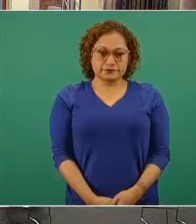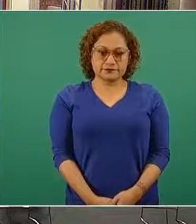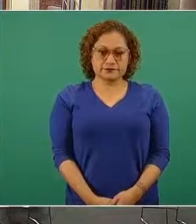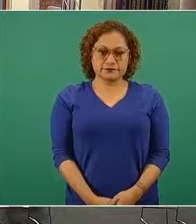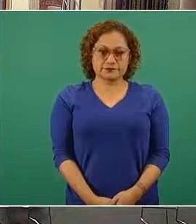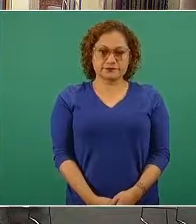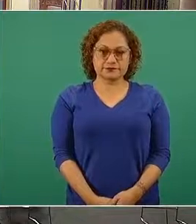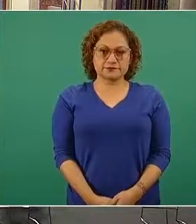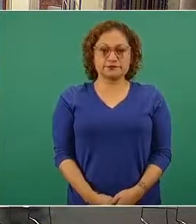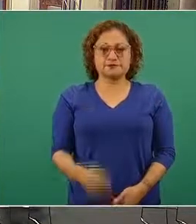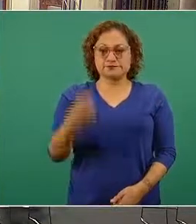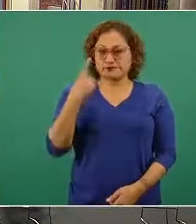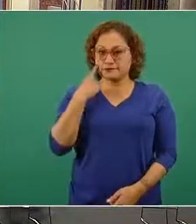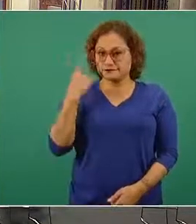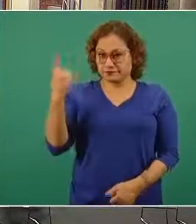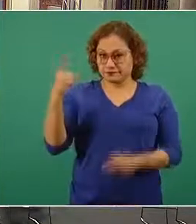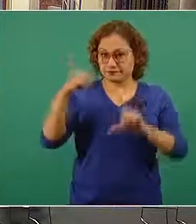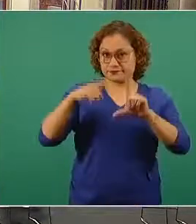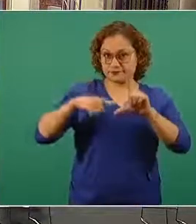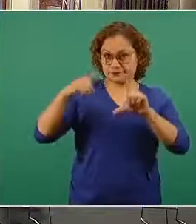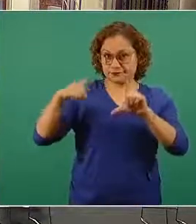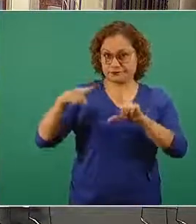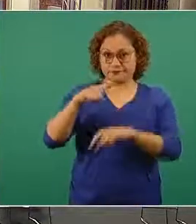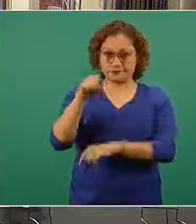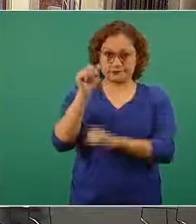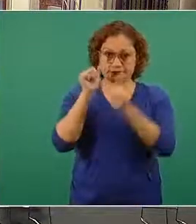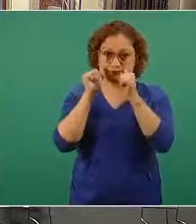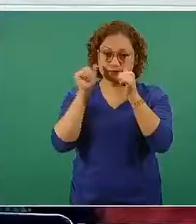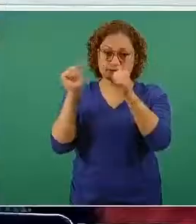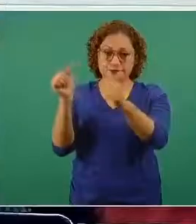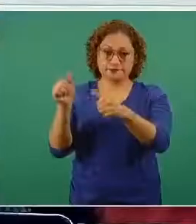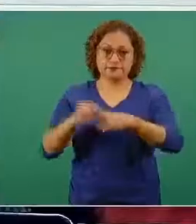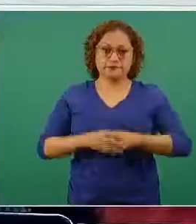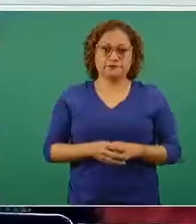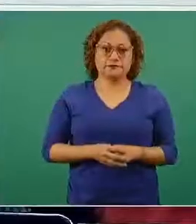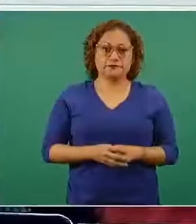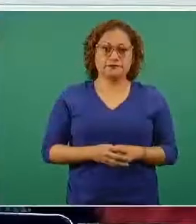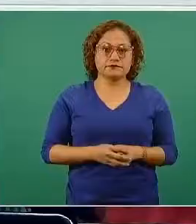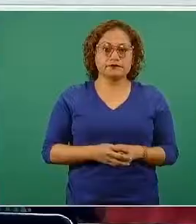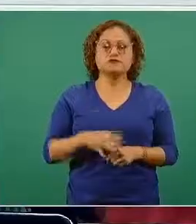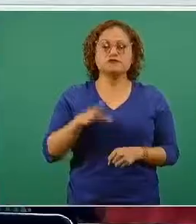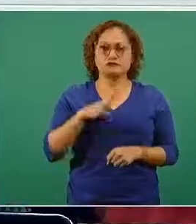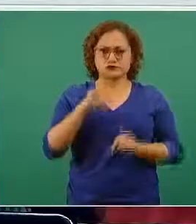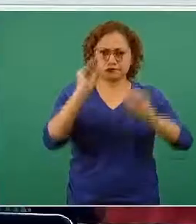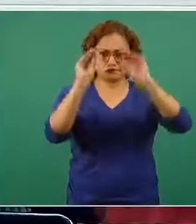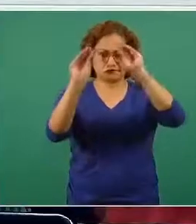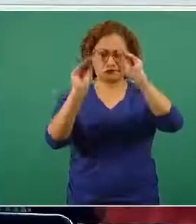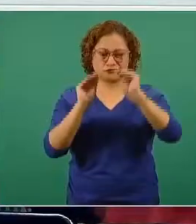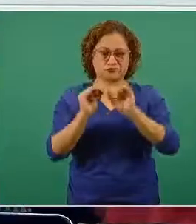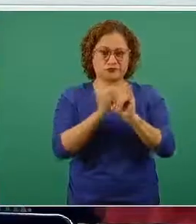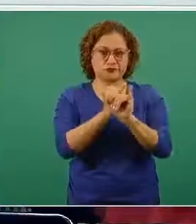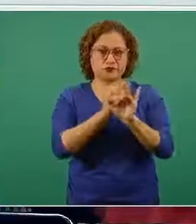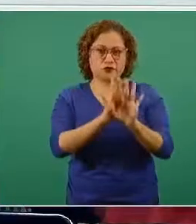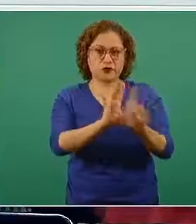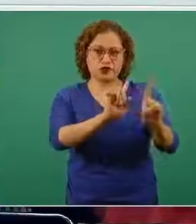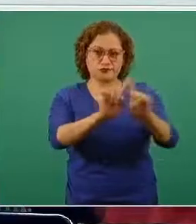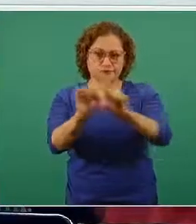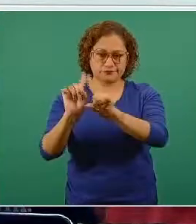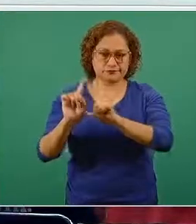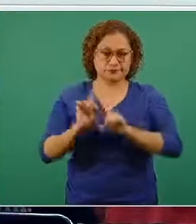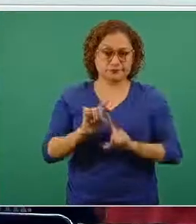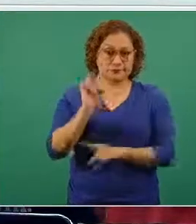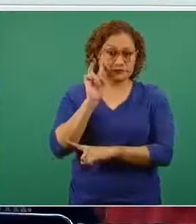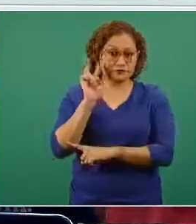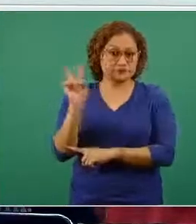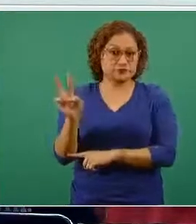Esta gráfica que nosotros podemos observar tiene diferentes elementos técnicos. Ustedes pueden